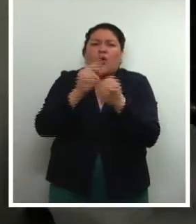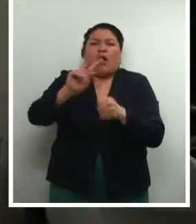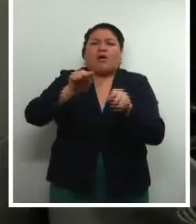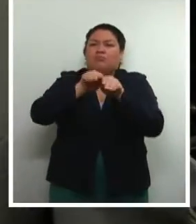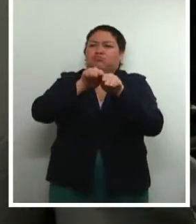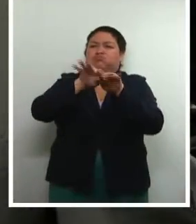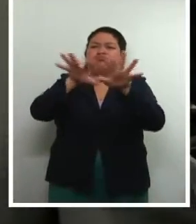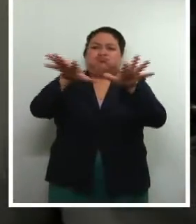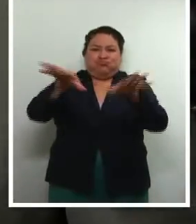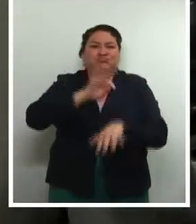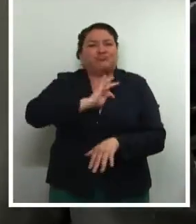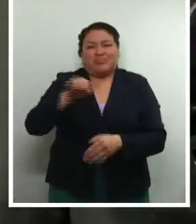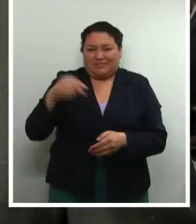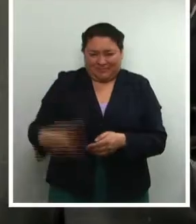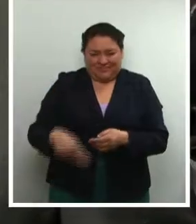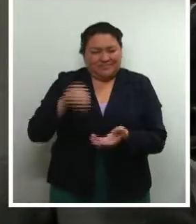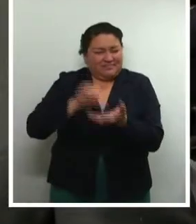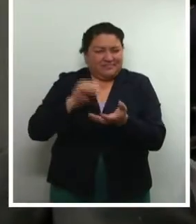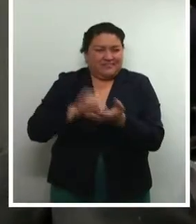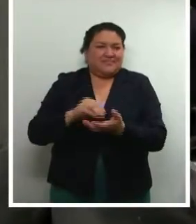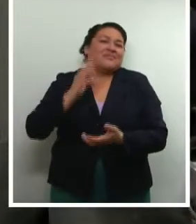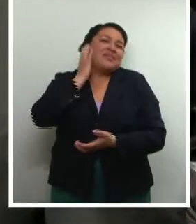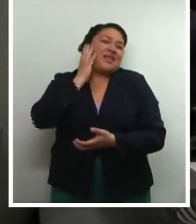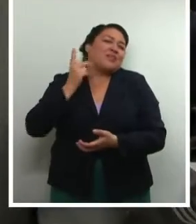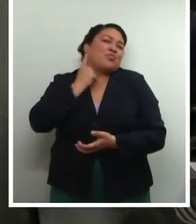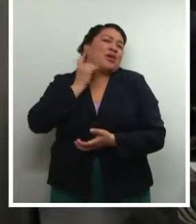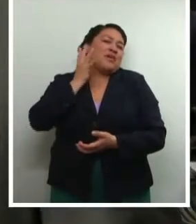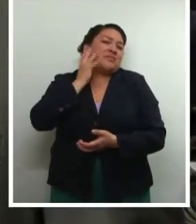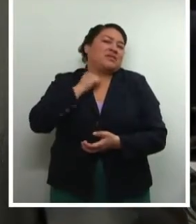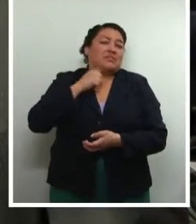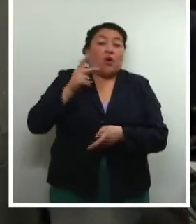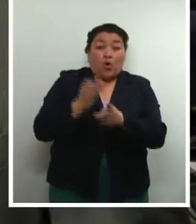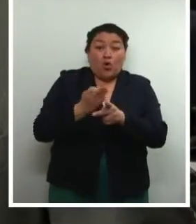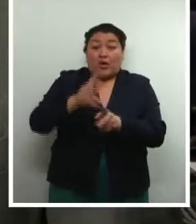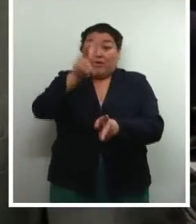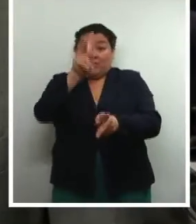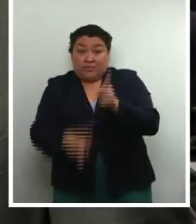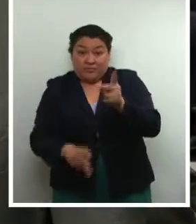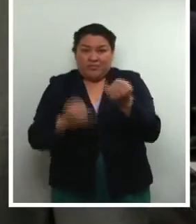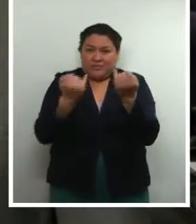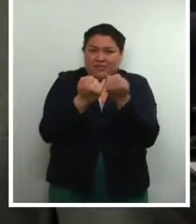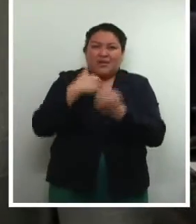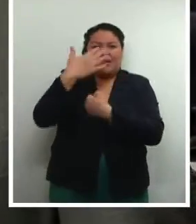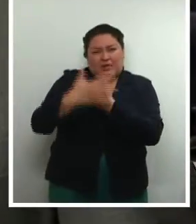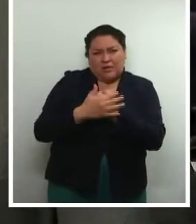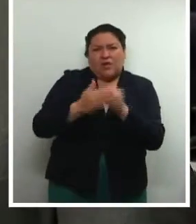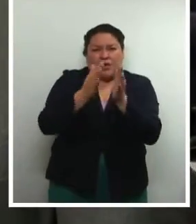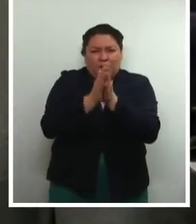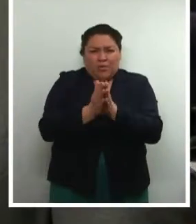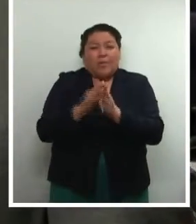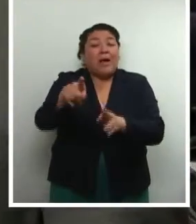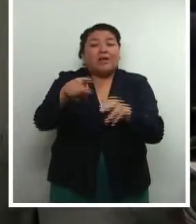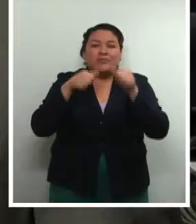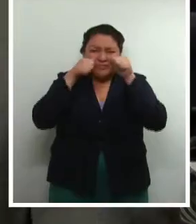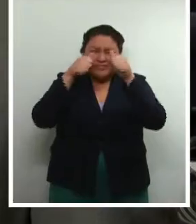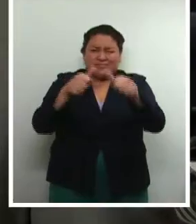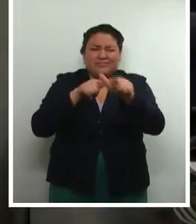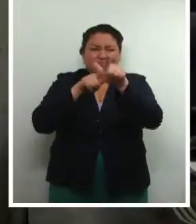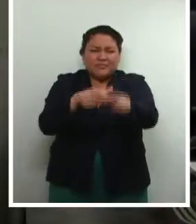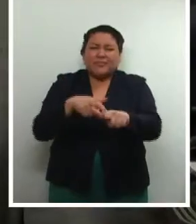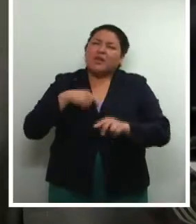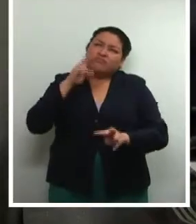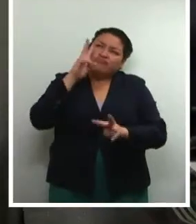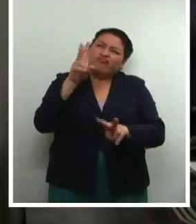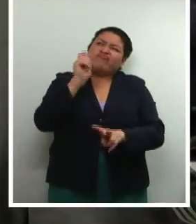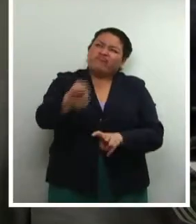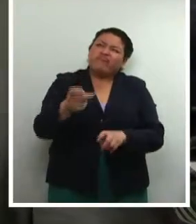de la señal del canal del Congreso. Vamos a hacer una pausa. Lo invito nuevamente para que permanezca y se quede usted en la